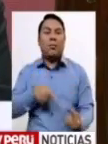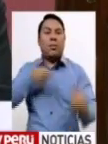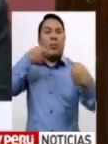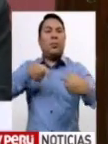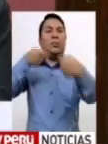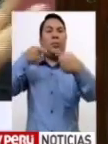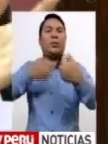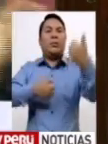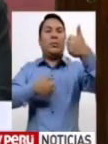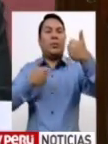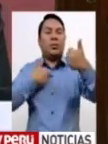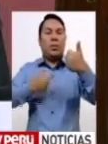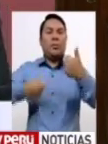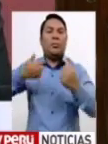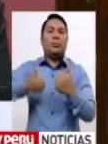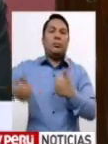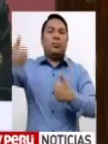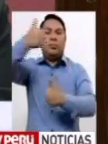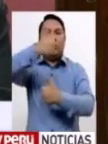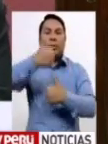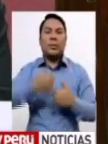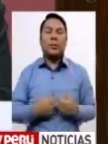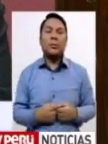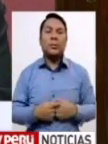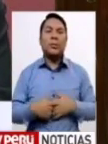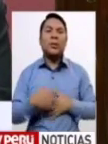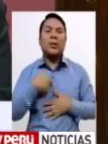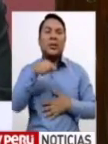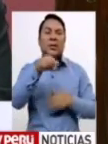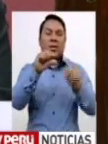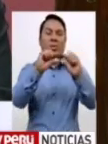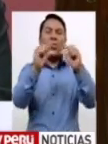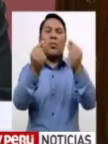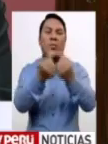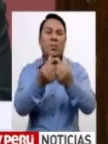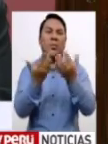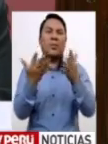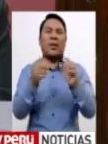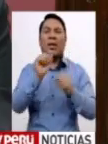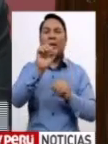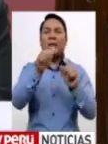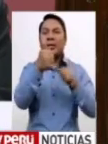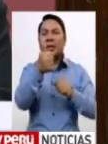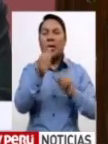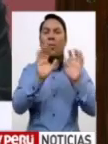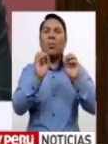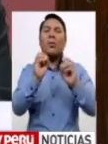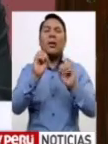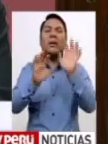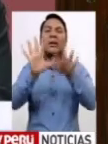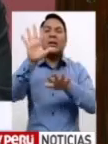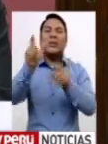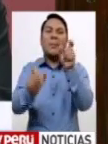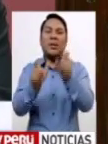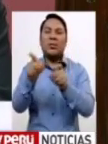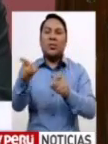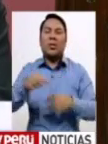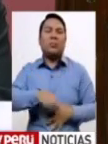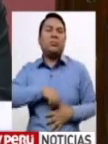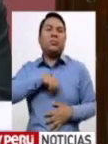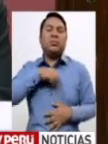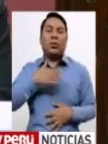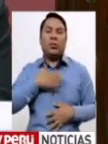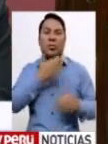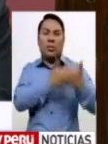grupito pequeño, creo que no pasan de 10 o de 15 personas. Justamente pues es porque hemos vulnerado